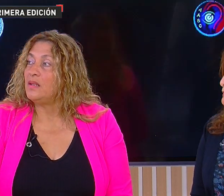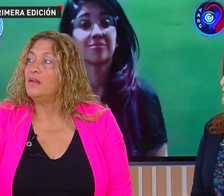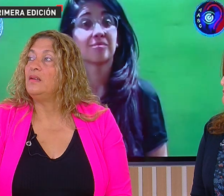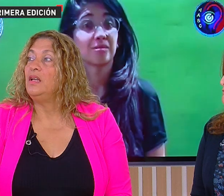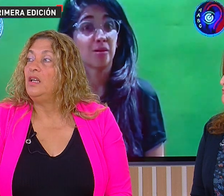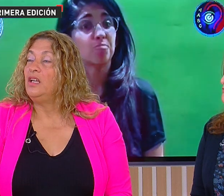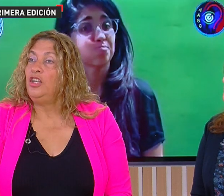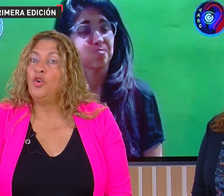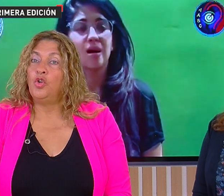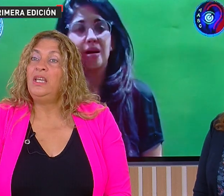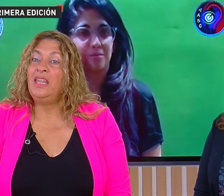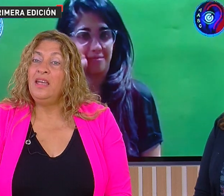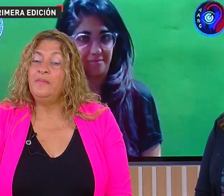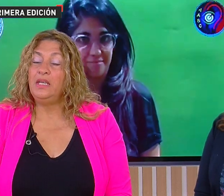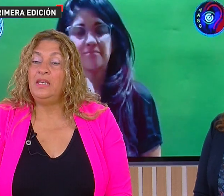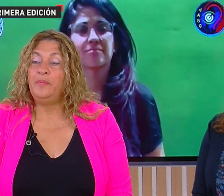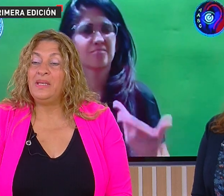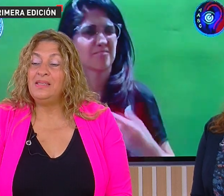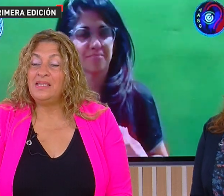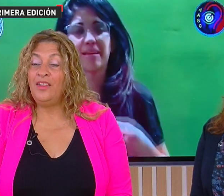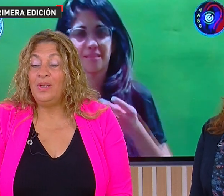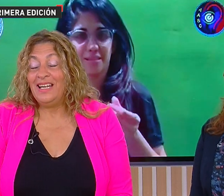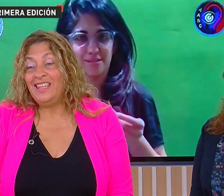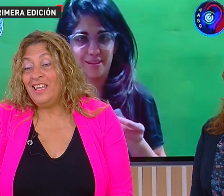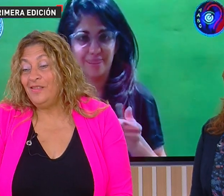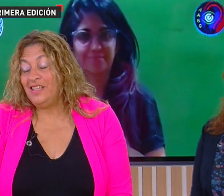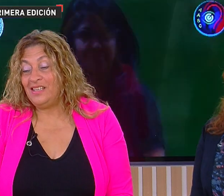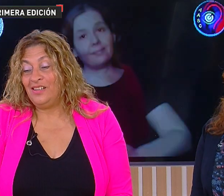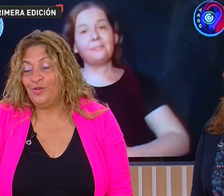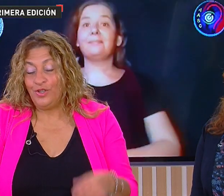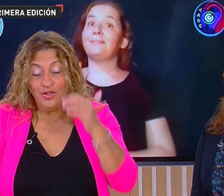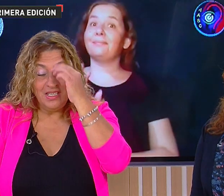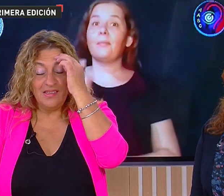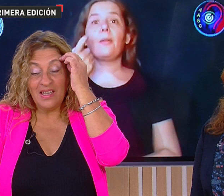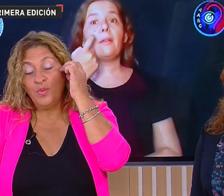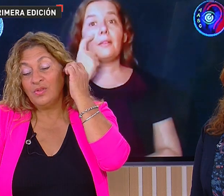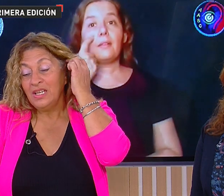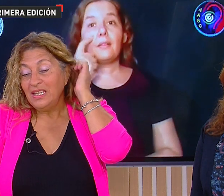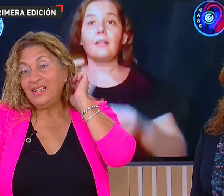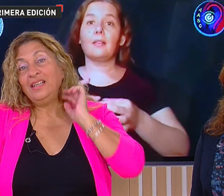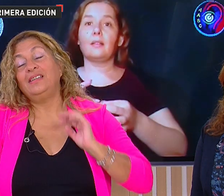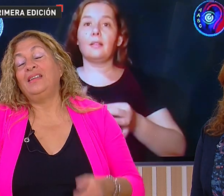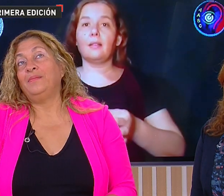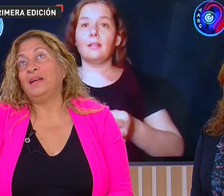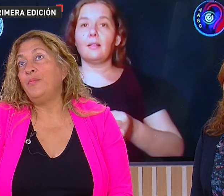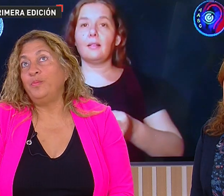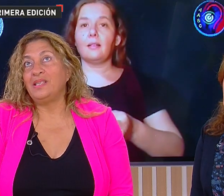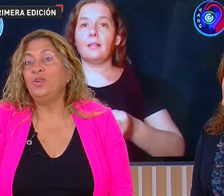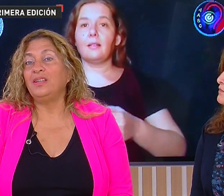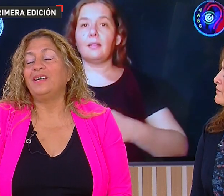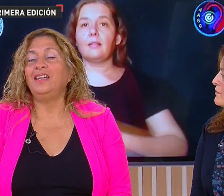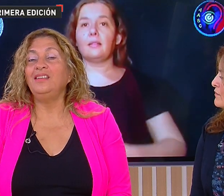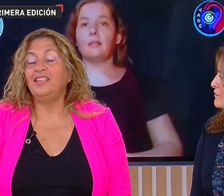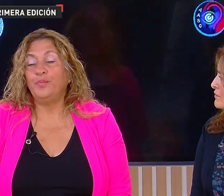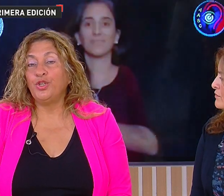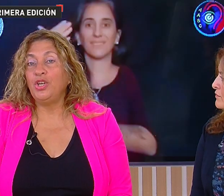abierta. Contanos un poco más sobre eso. Está pensado, en realidad, nosotros iniciamos... empezamos